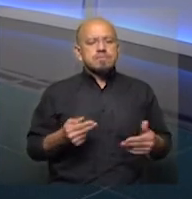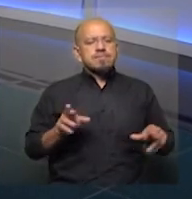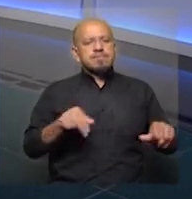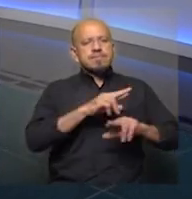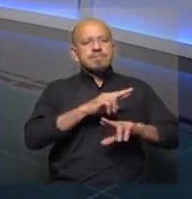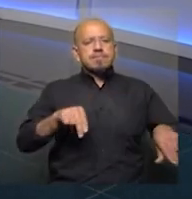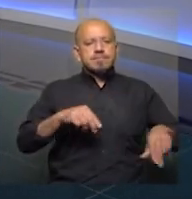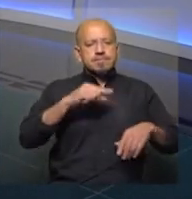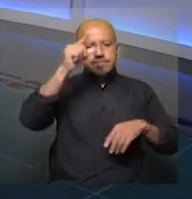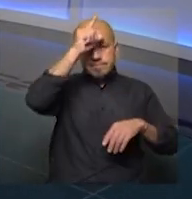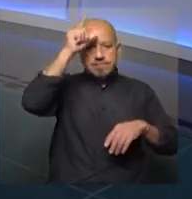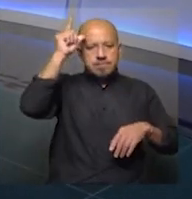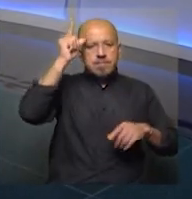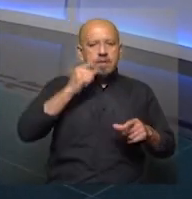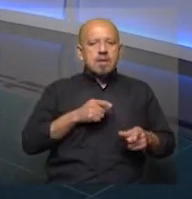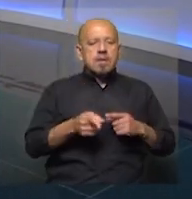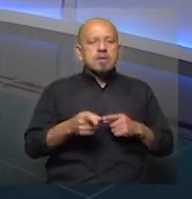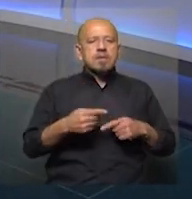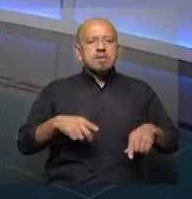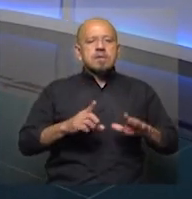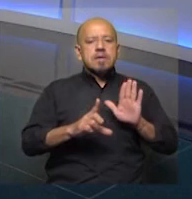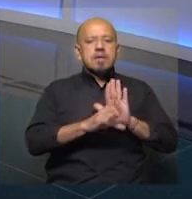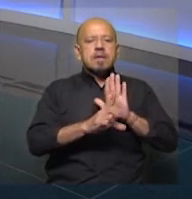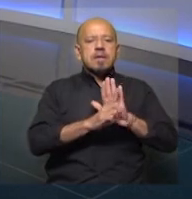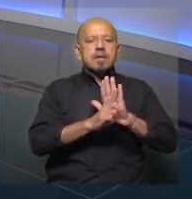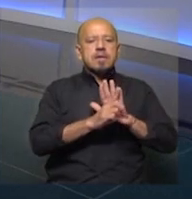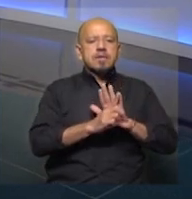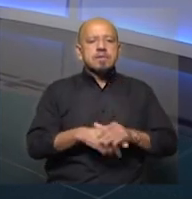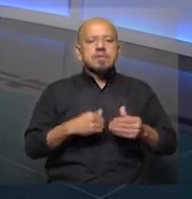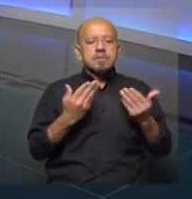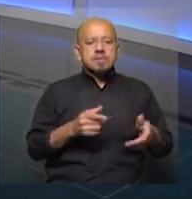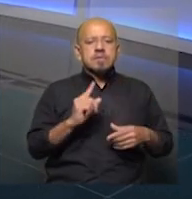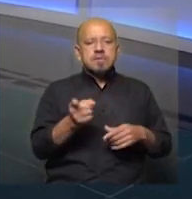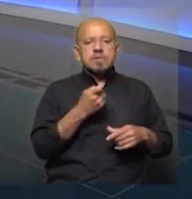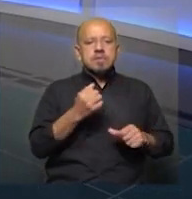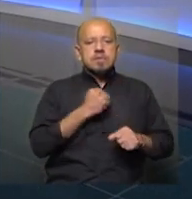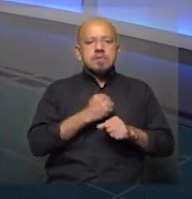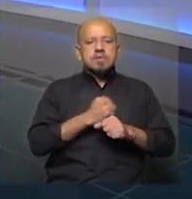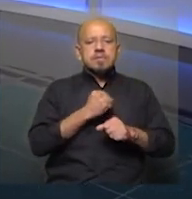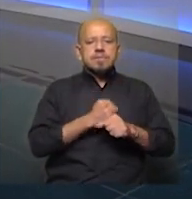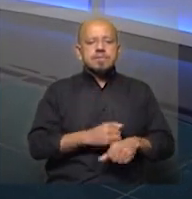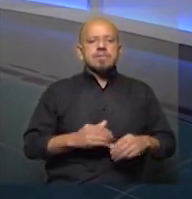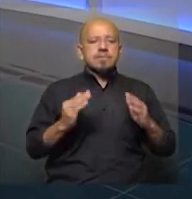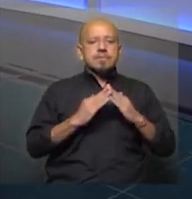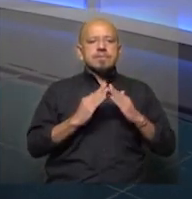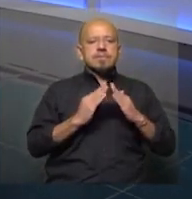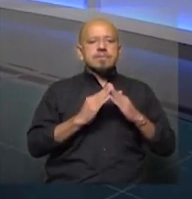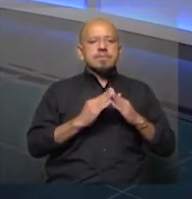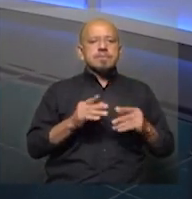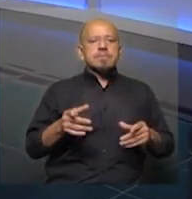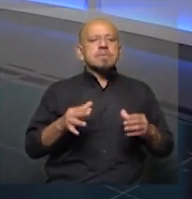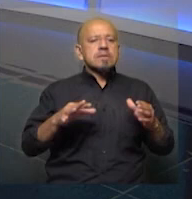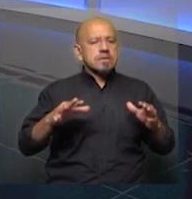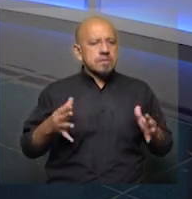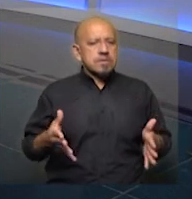del presidente la calle Pou a la ley que beneficiaba a los ex trabajadores de casa de Galicia